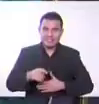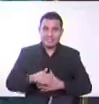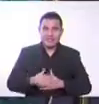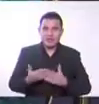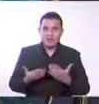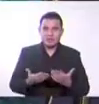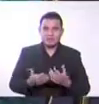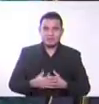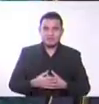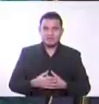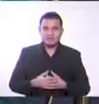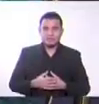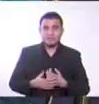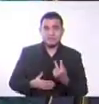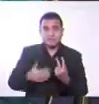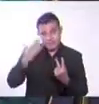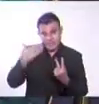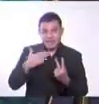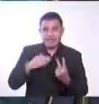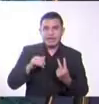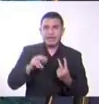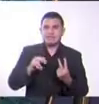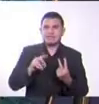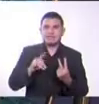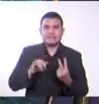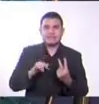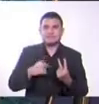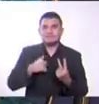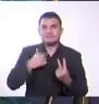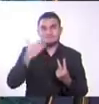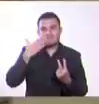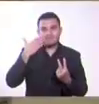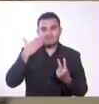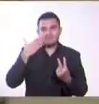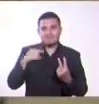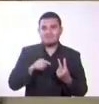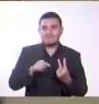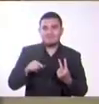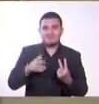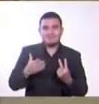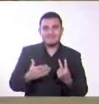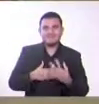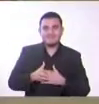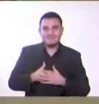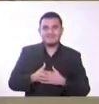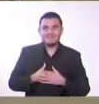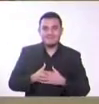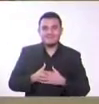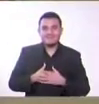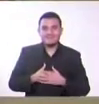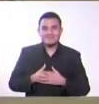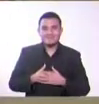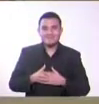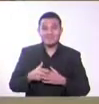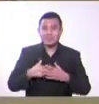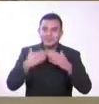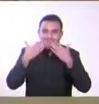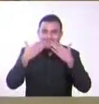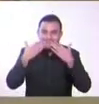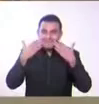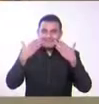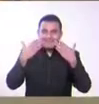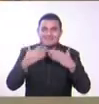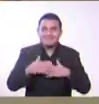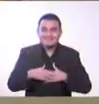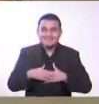¿Qué tal, Candy Bautista? Pues muy bien, qué gusto estar con ustedes, Edward y Federico. Muy contenta porque